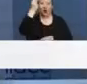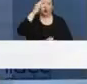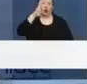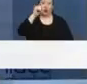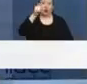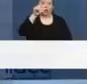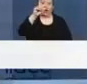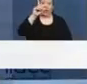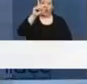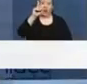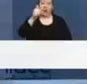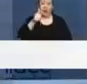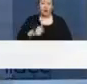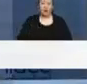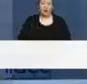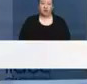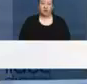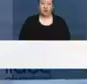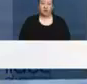última